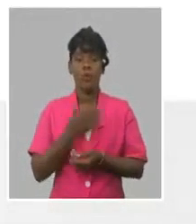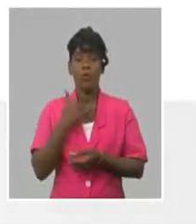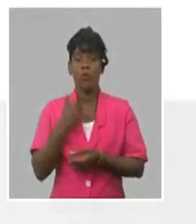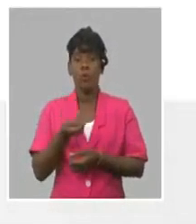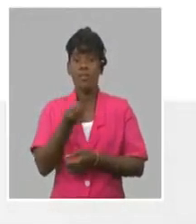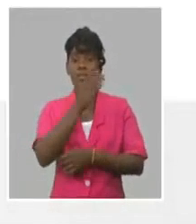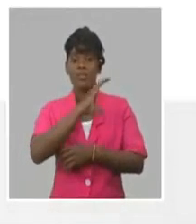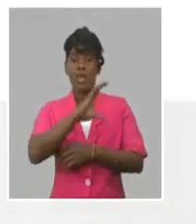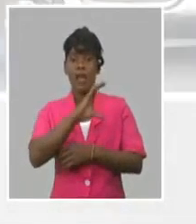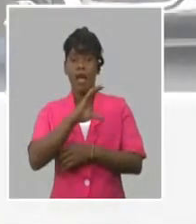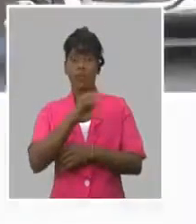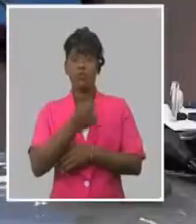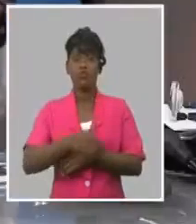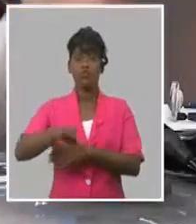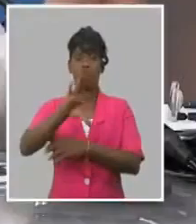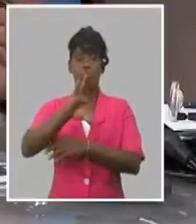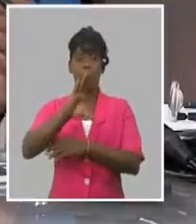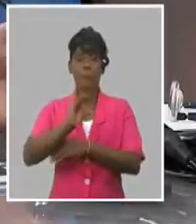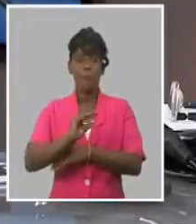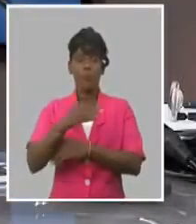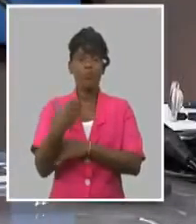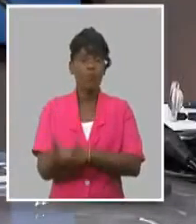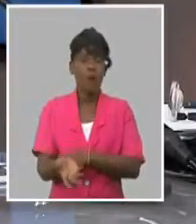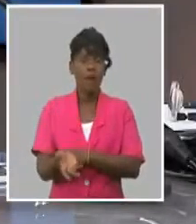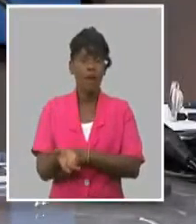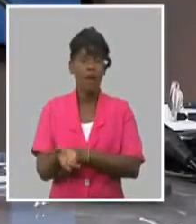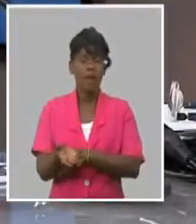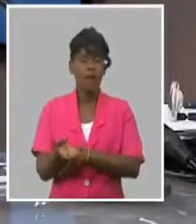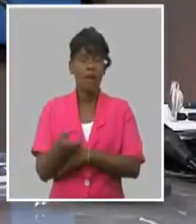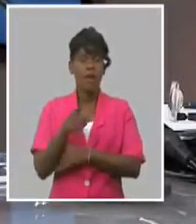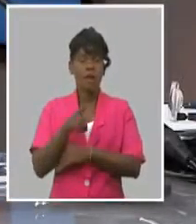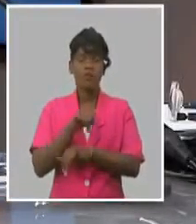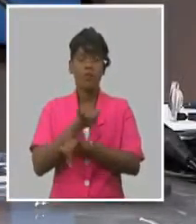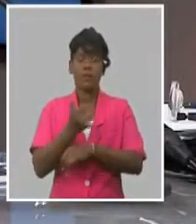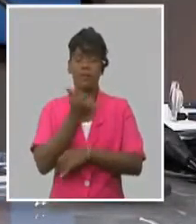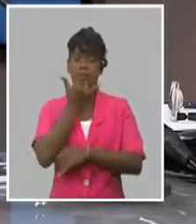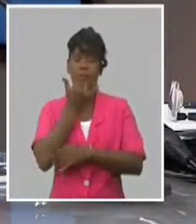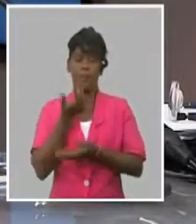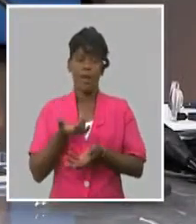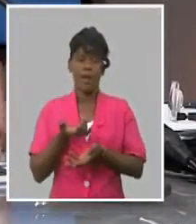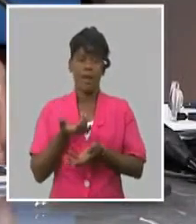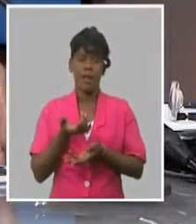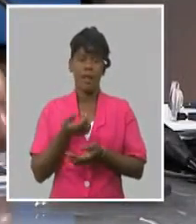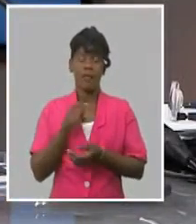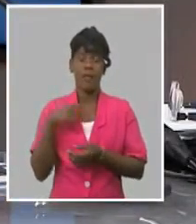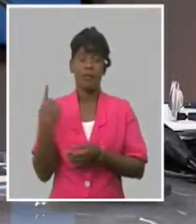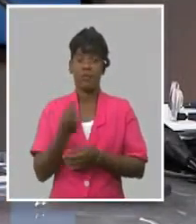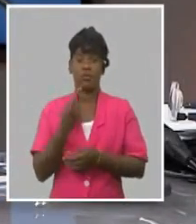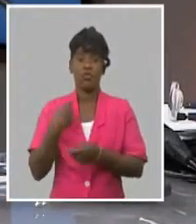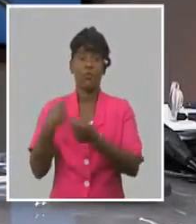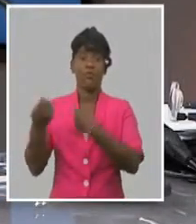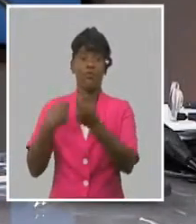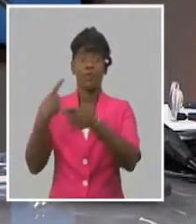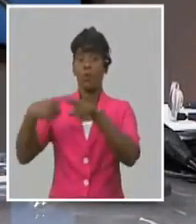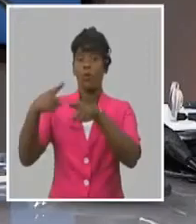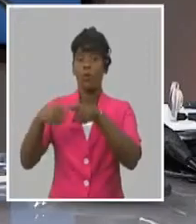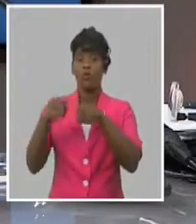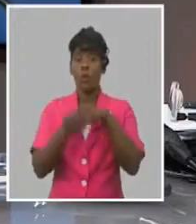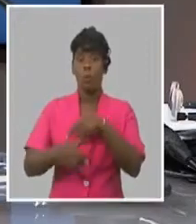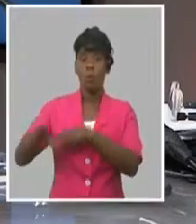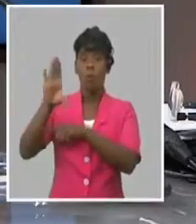En economía hay una gran teoría entre salario nominal y salario real. Y yo lo que creo es que nosotros en este proceso que estamos